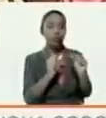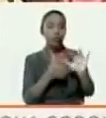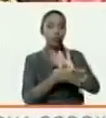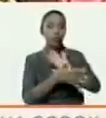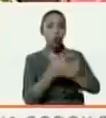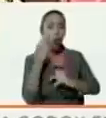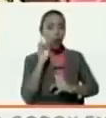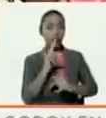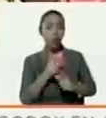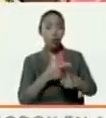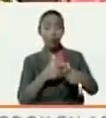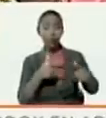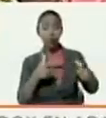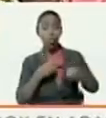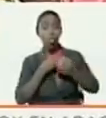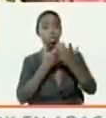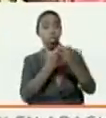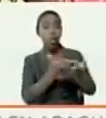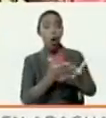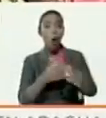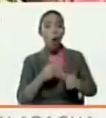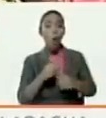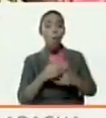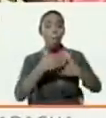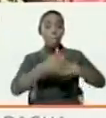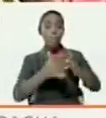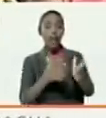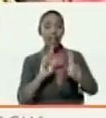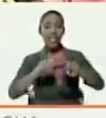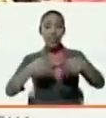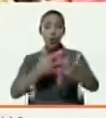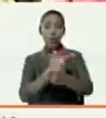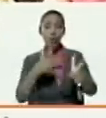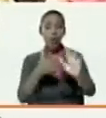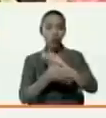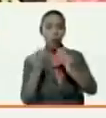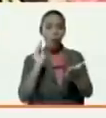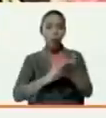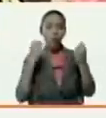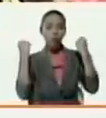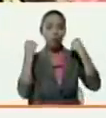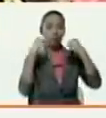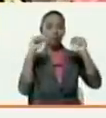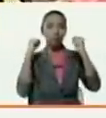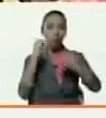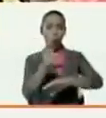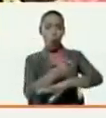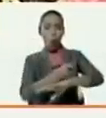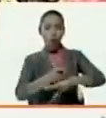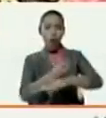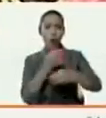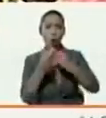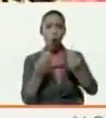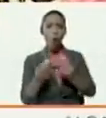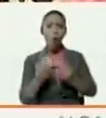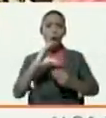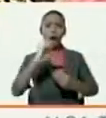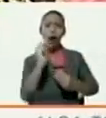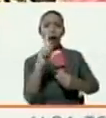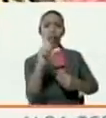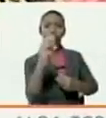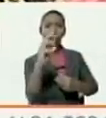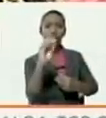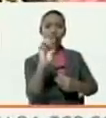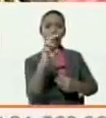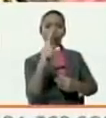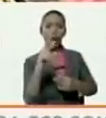expresión con un paquete neoliberal que ya venía puesto en práctica por gobernantes como Caldera, como Lucinchi, como